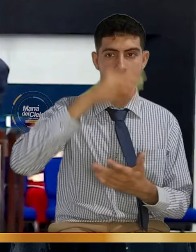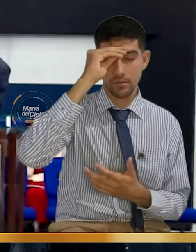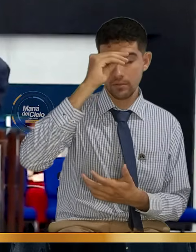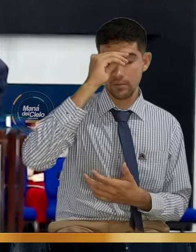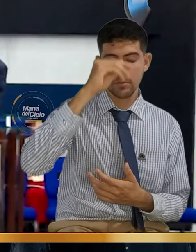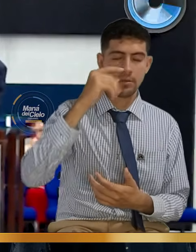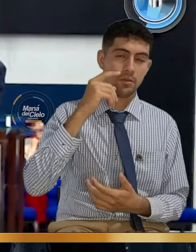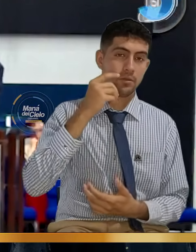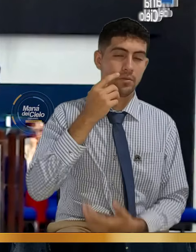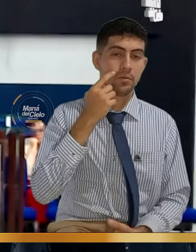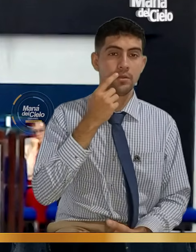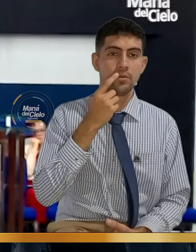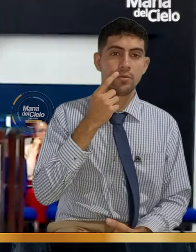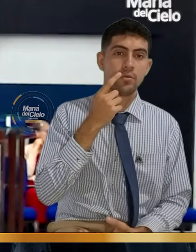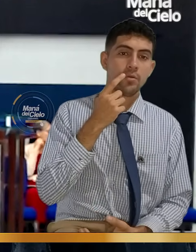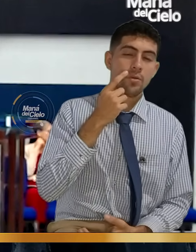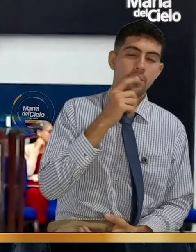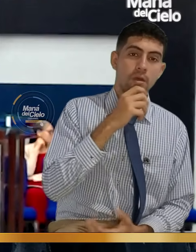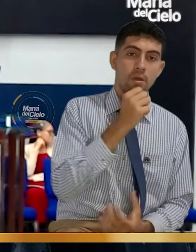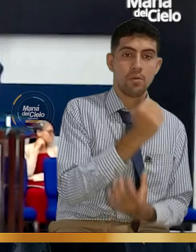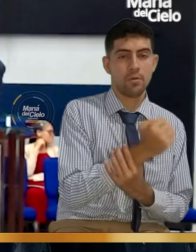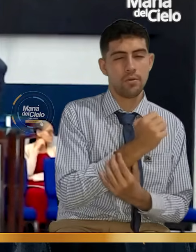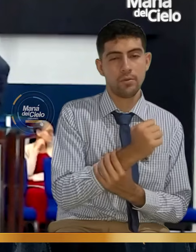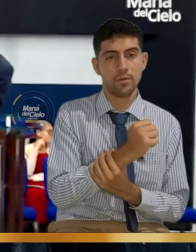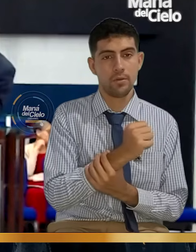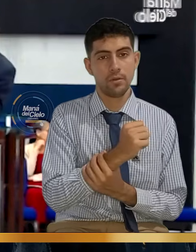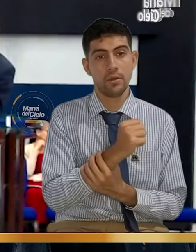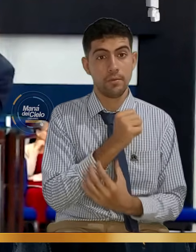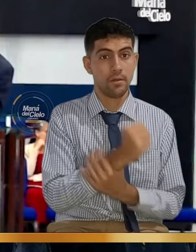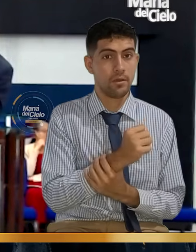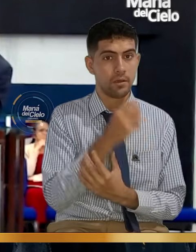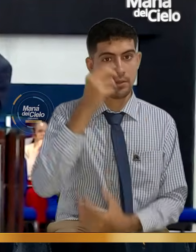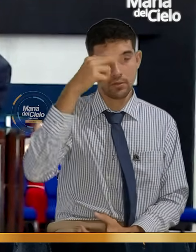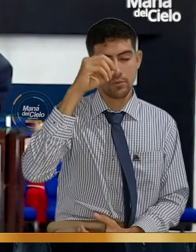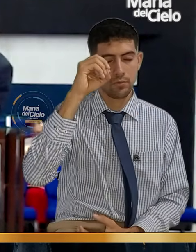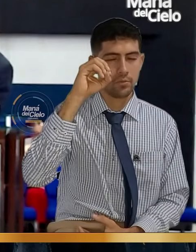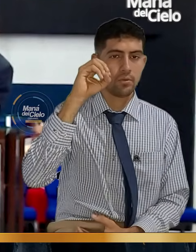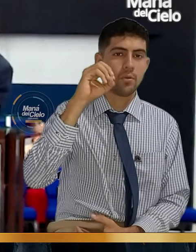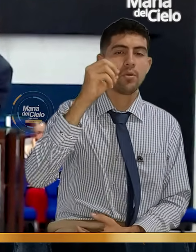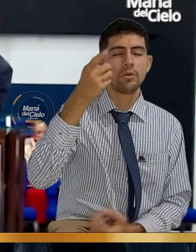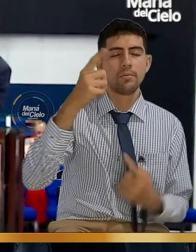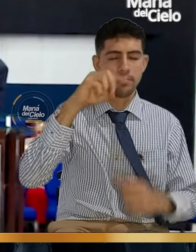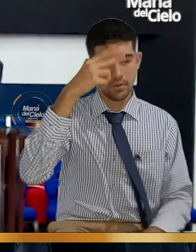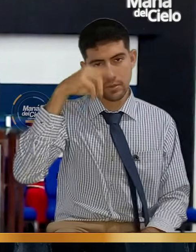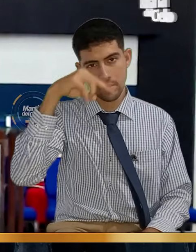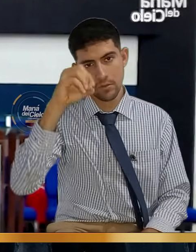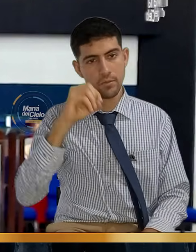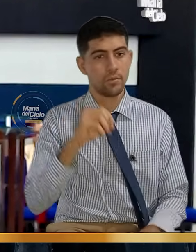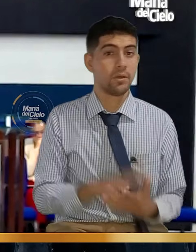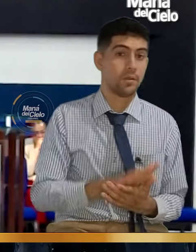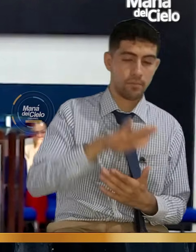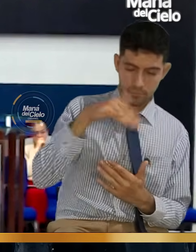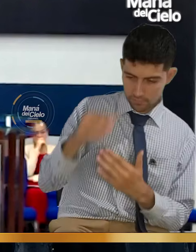padres. Les enseñó quién había llamado a Abraham. Gloria al Señor. Jacob le enseñó a